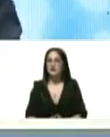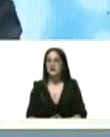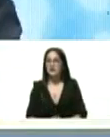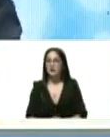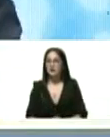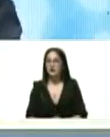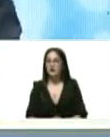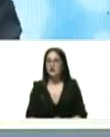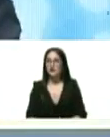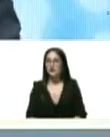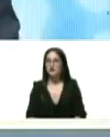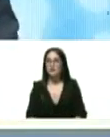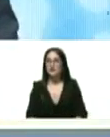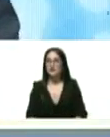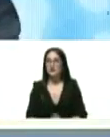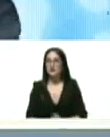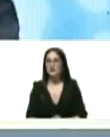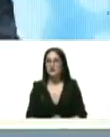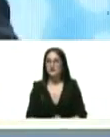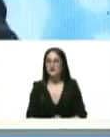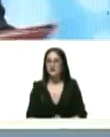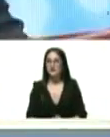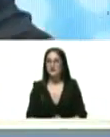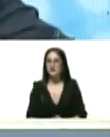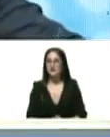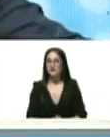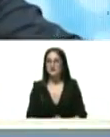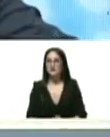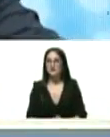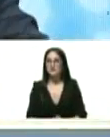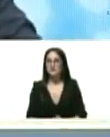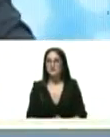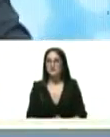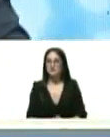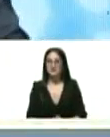la estoy mandando a la Asamblea Nacional.